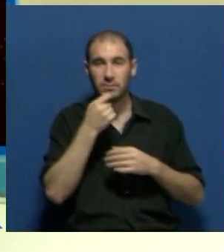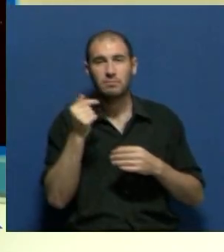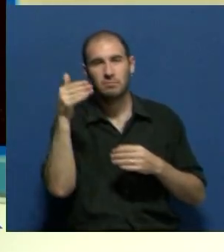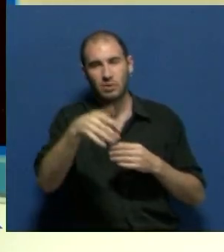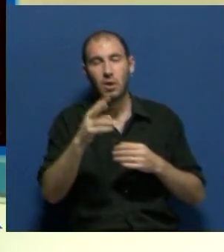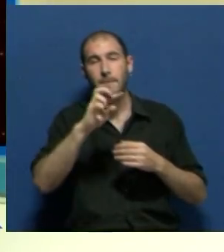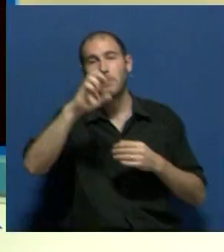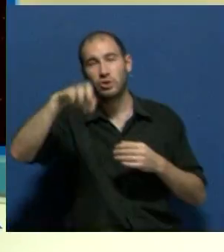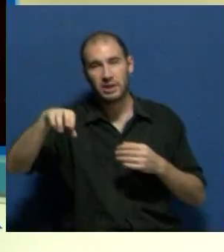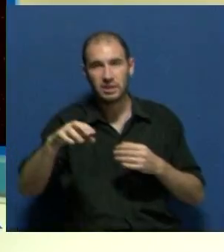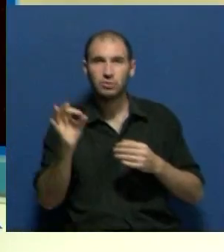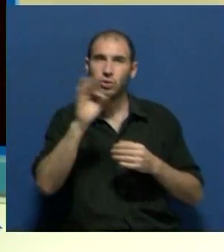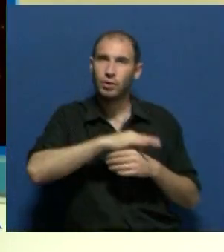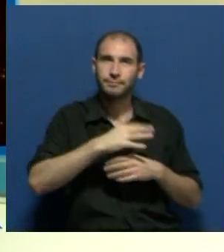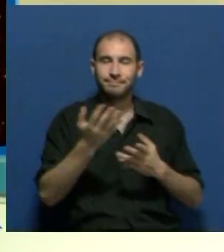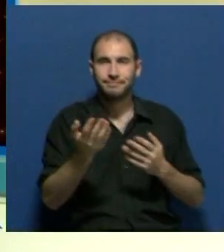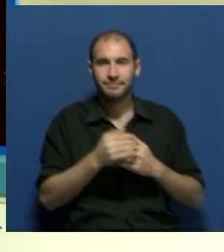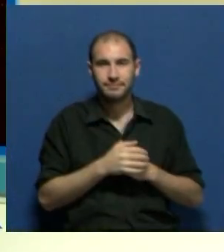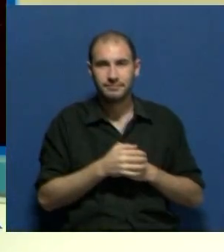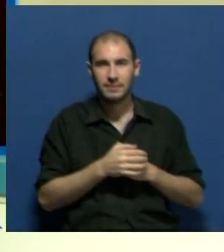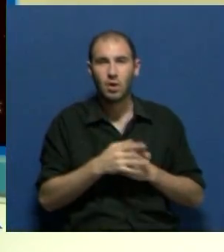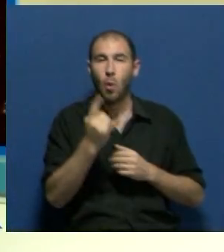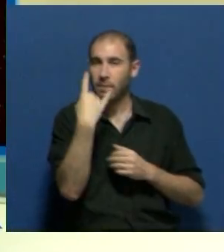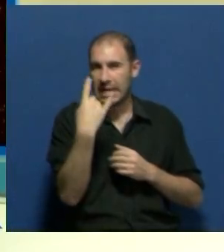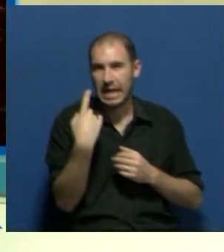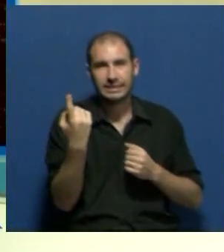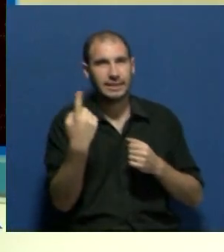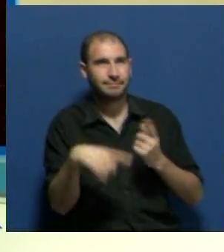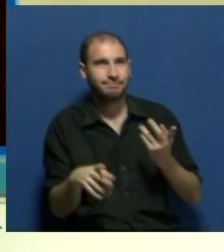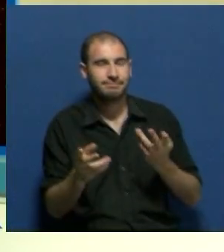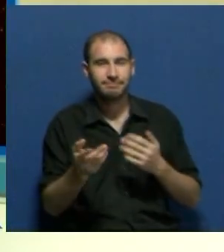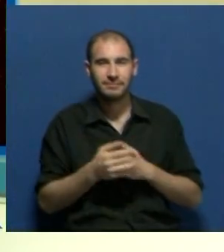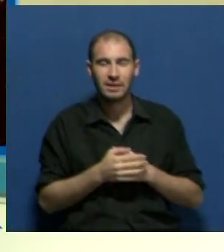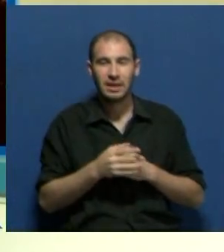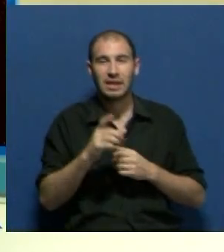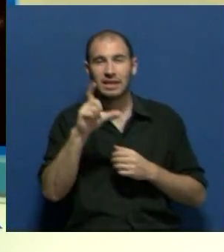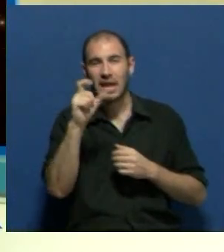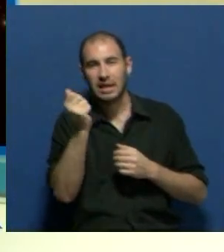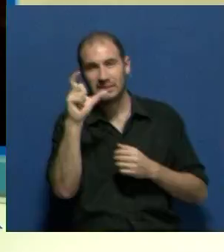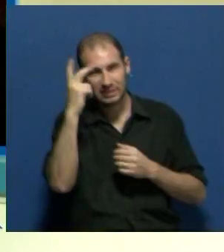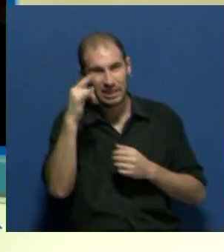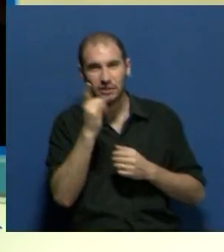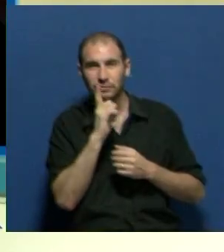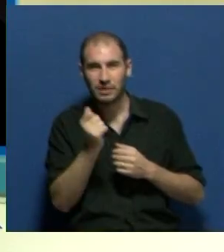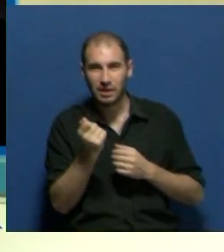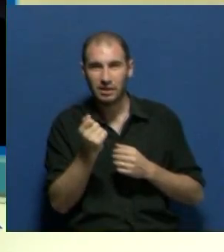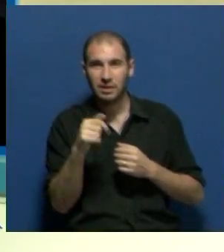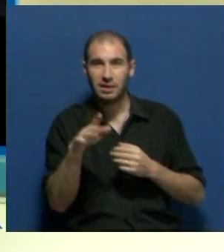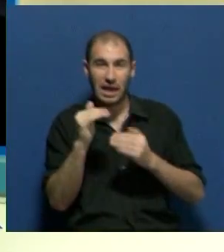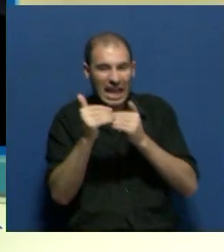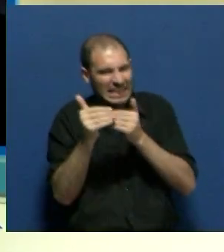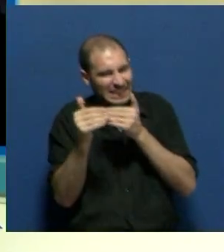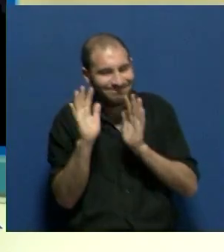voy a Potrerillos, me voy a Uspallata o me voy a Cacheuta está